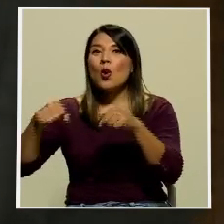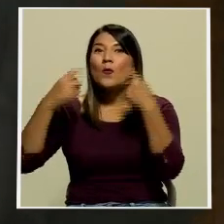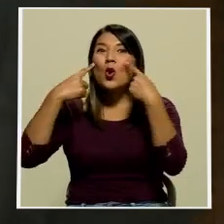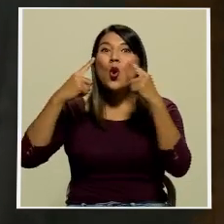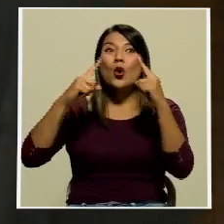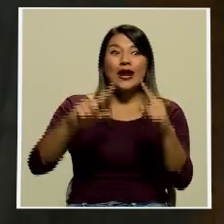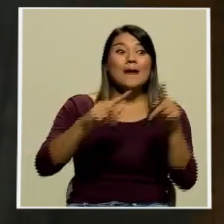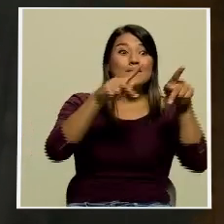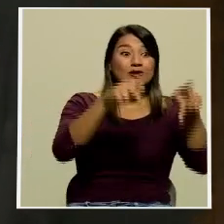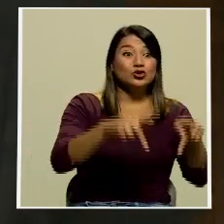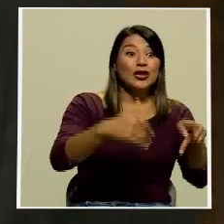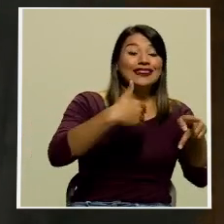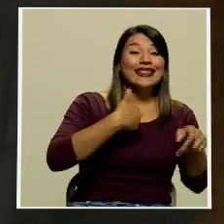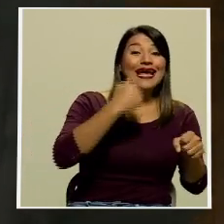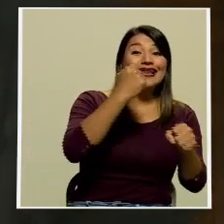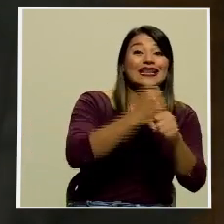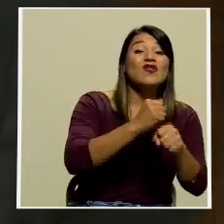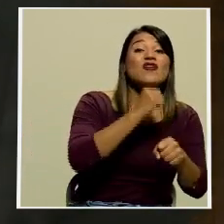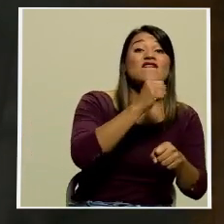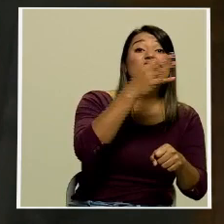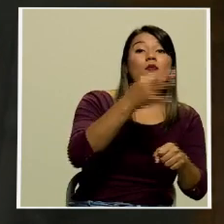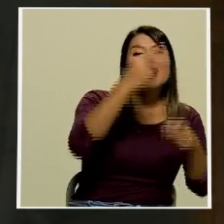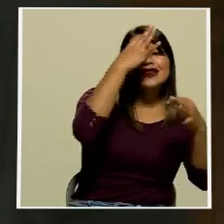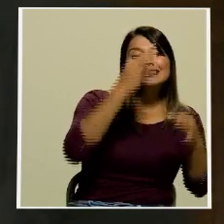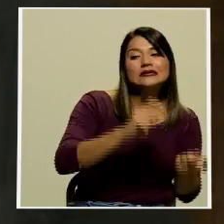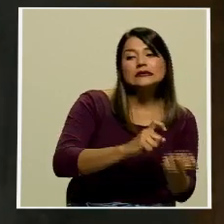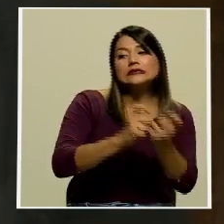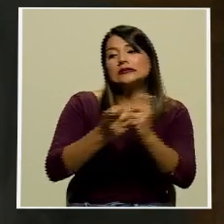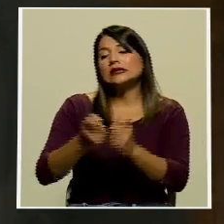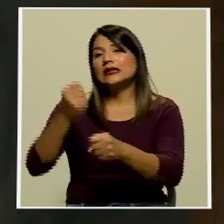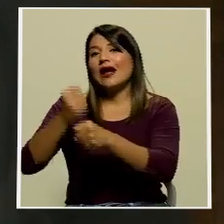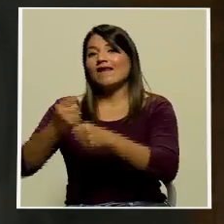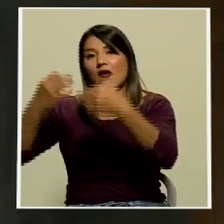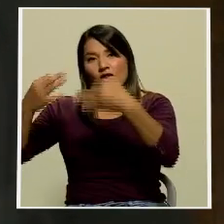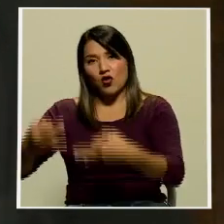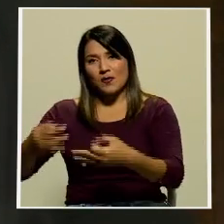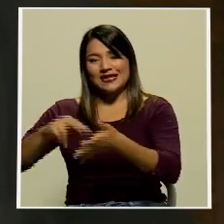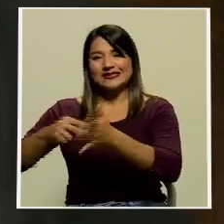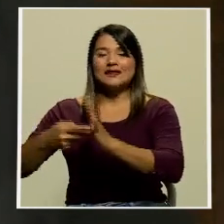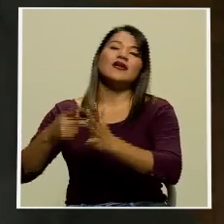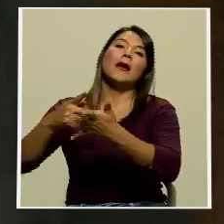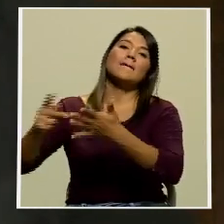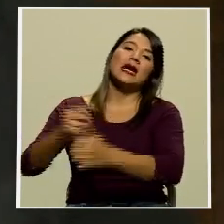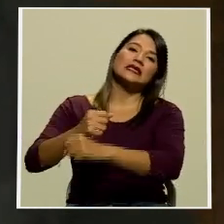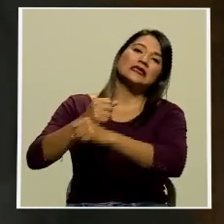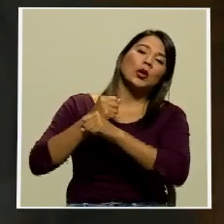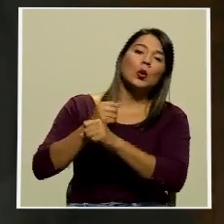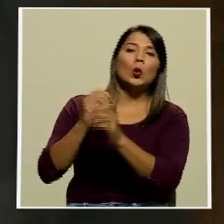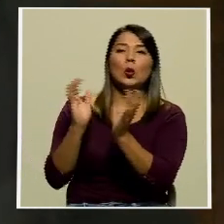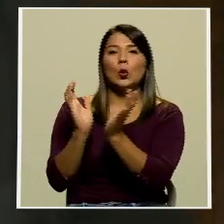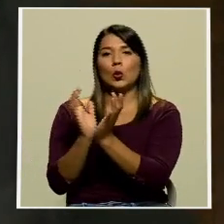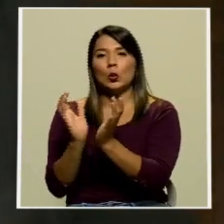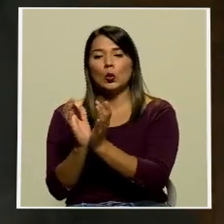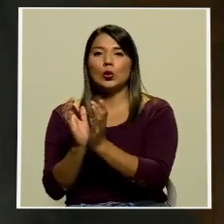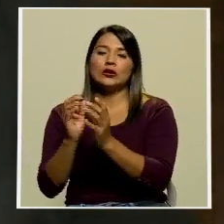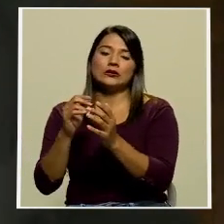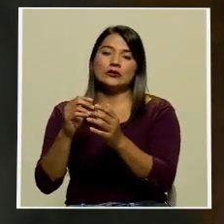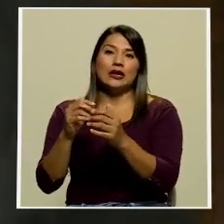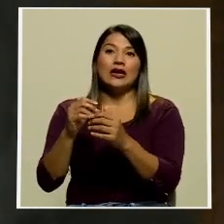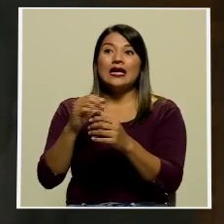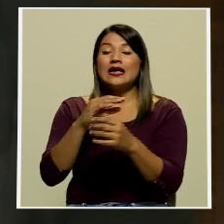También en el caso personal, proyectos relacionados con el tema de jubilaciones para que se acelere el